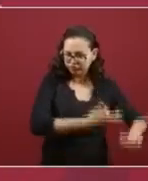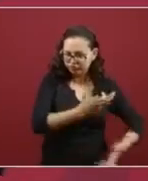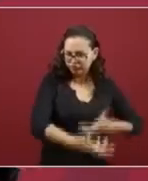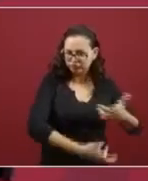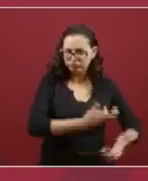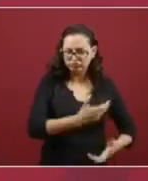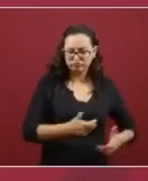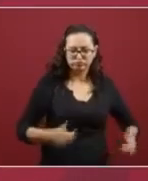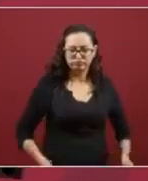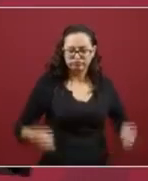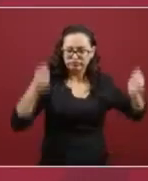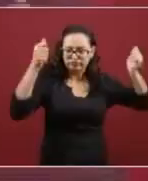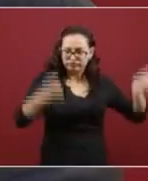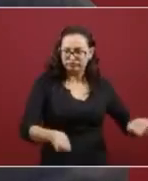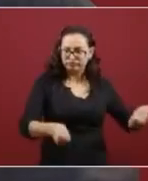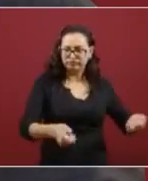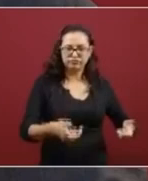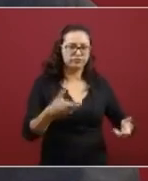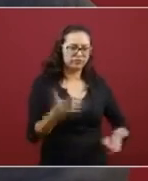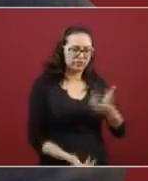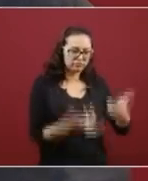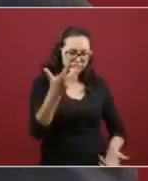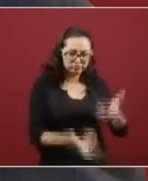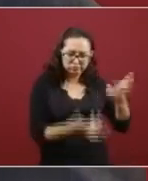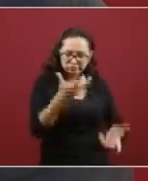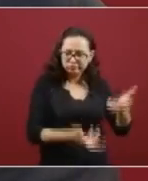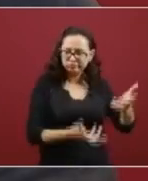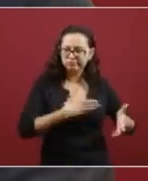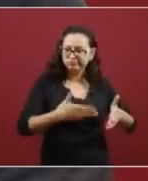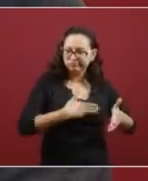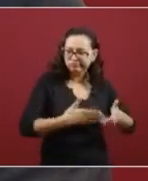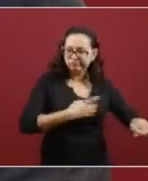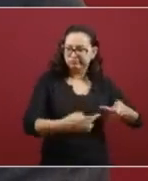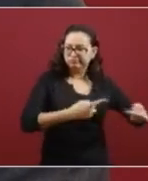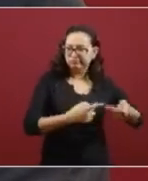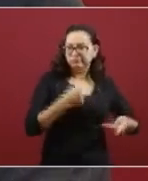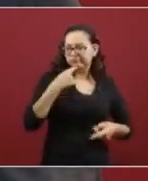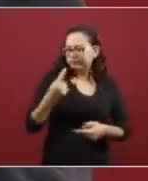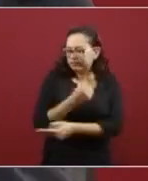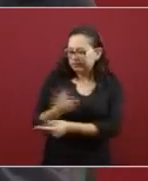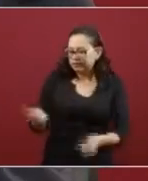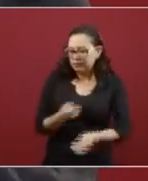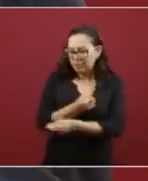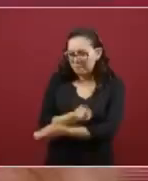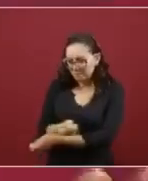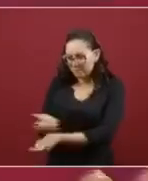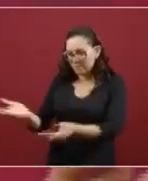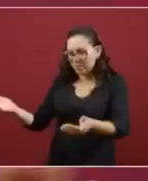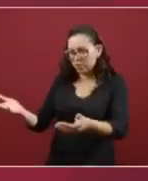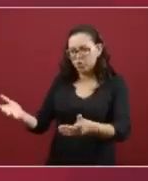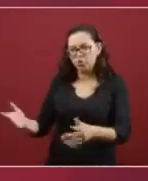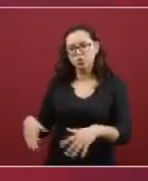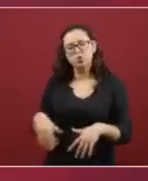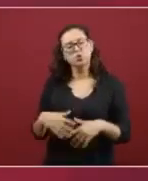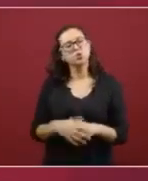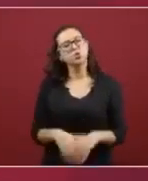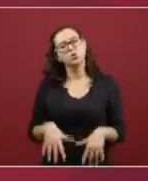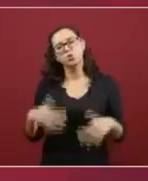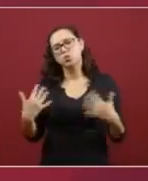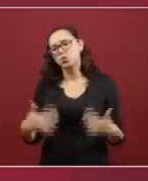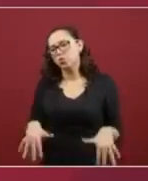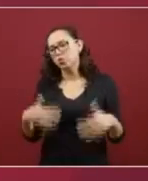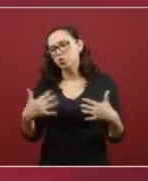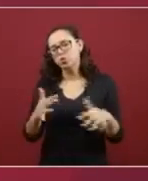con tinas, con ollas, preparando la comida para los niños. Eso es de